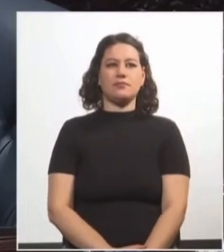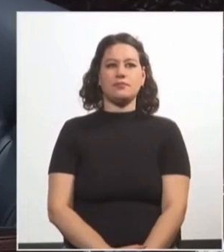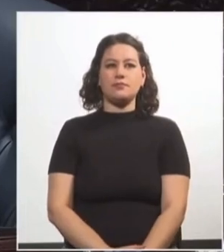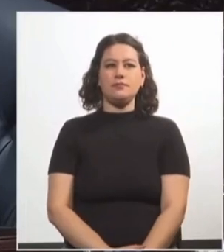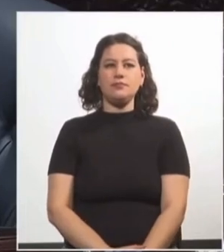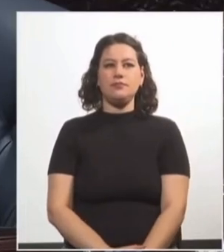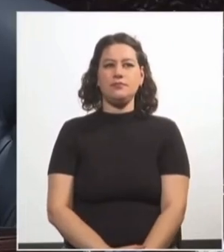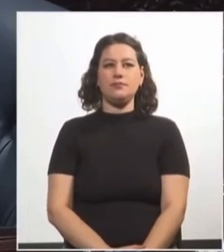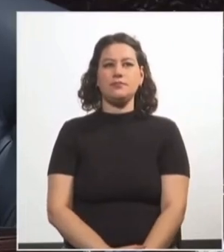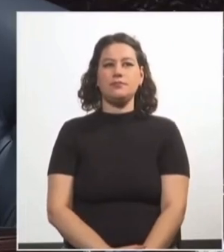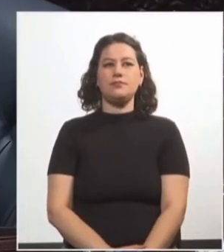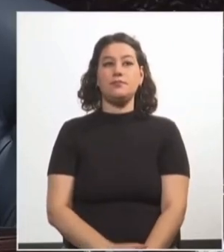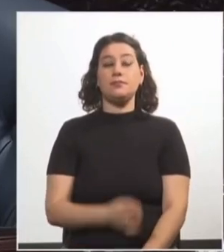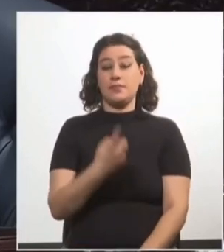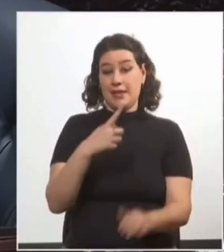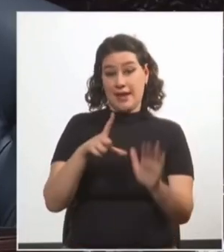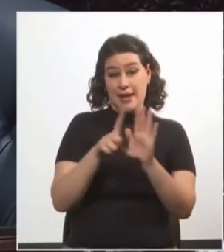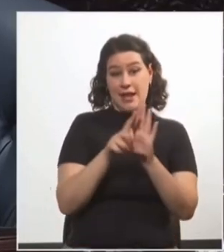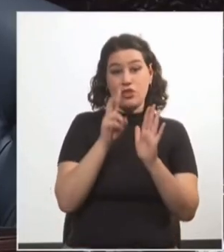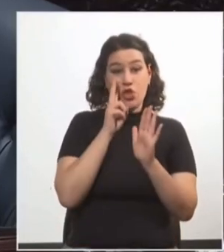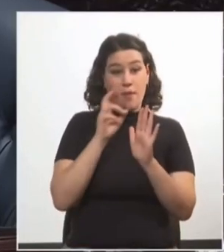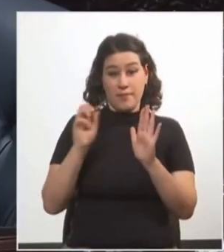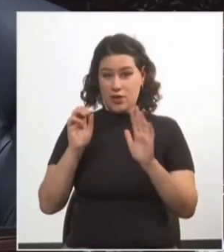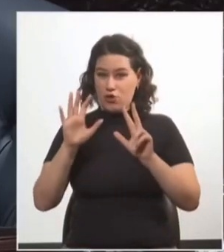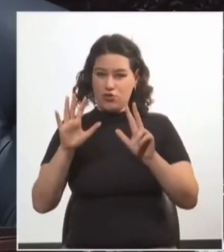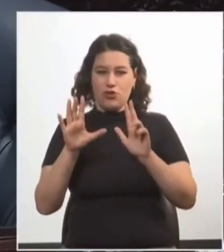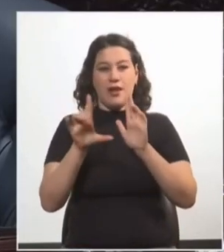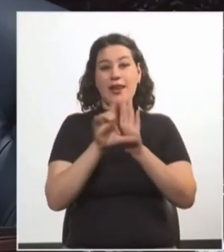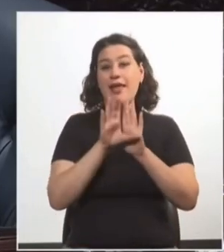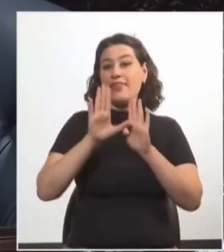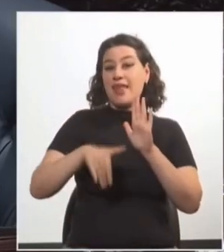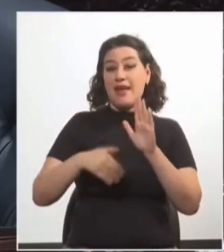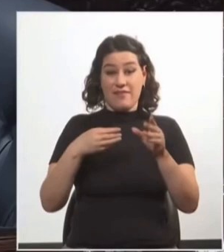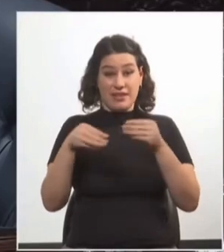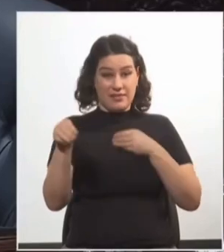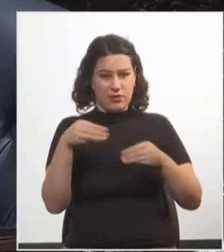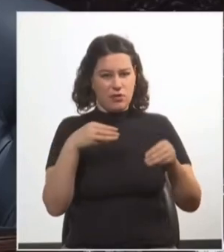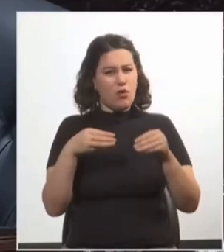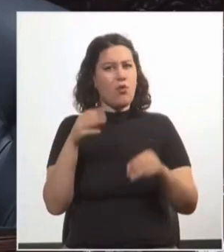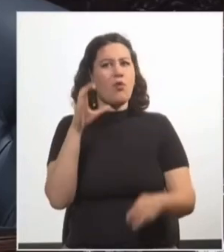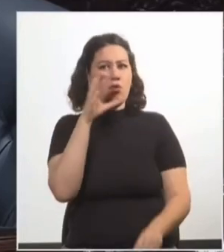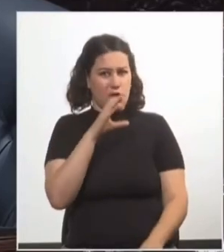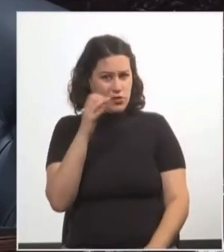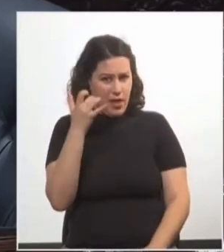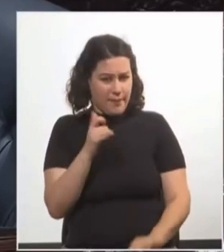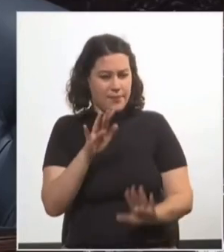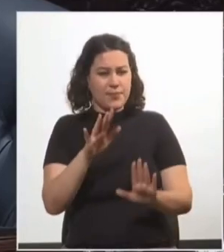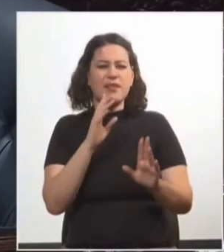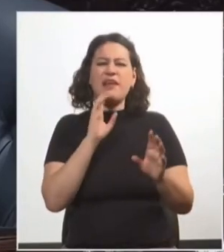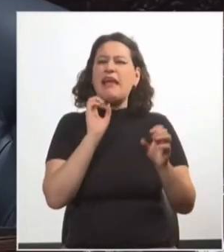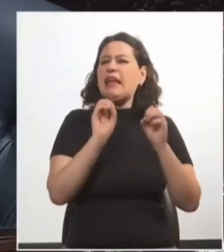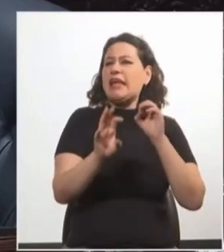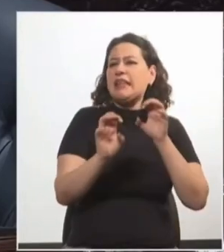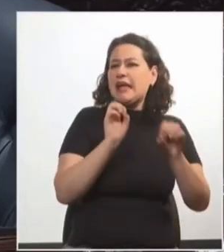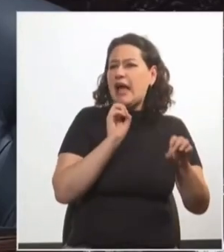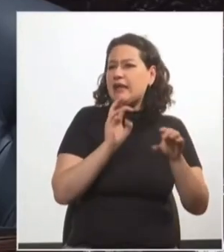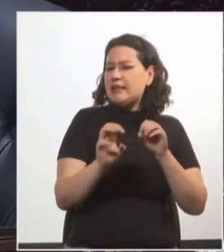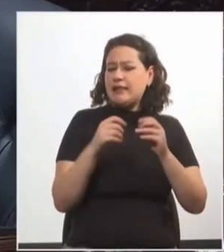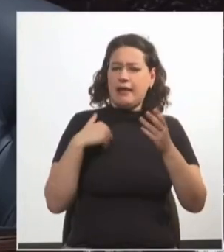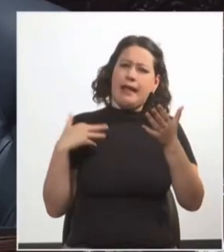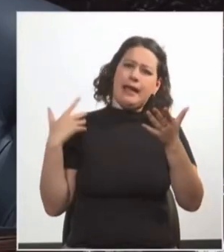Lo curioso de la ley del 2008 de flexibilización es que pese a las críticas, en todo este